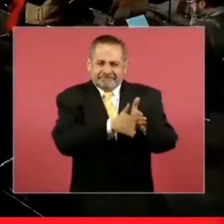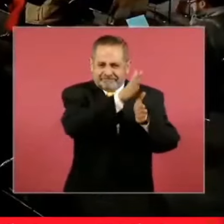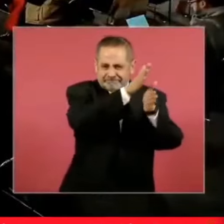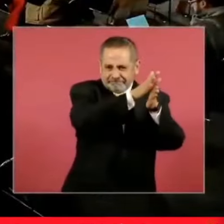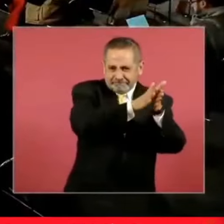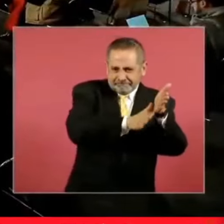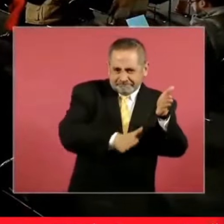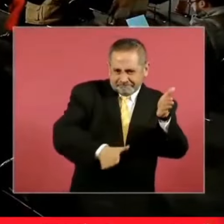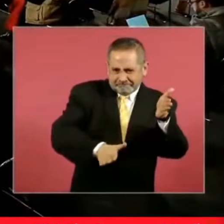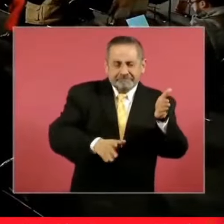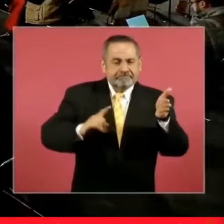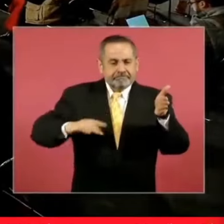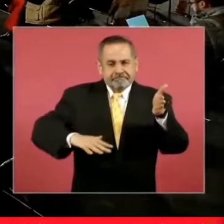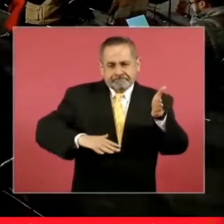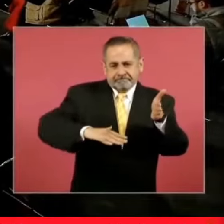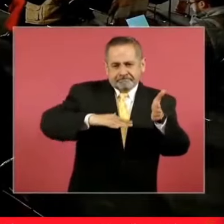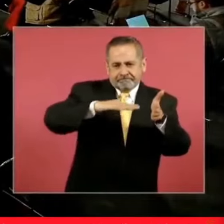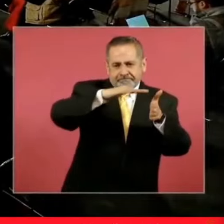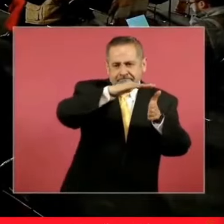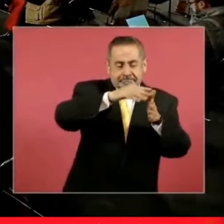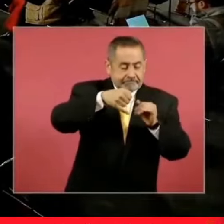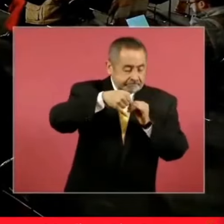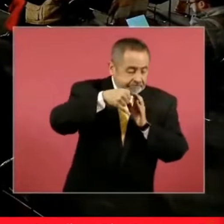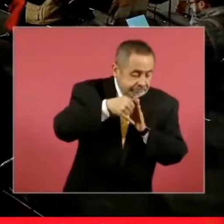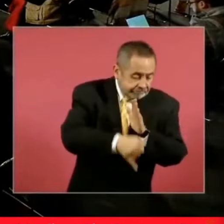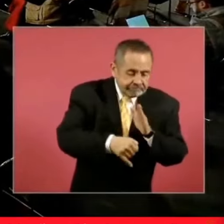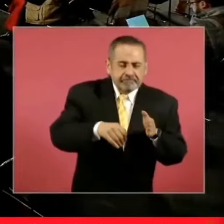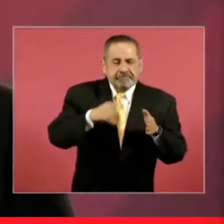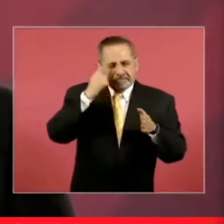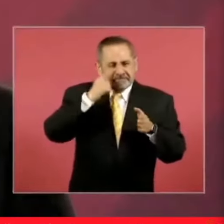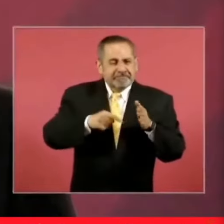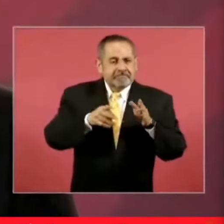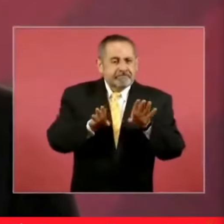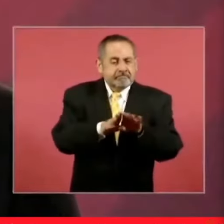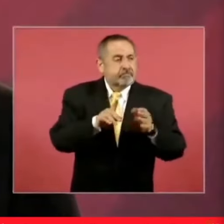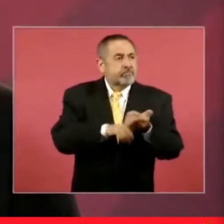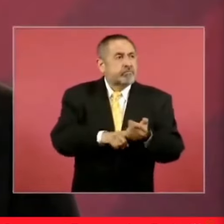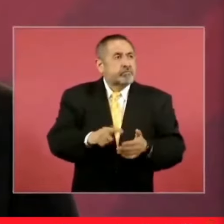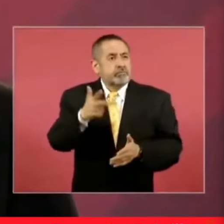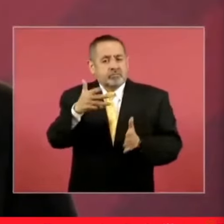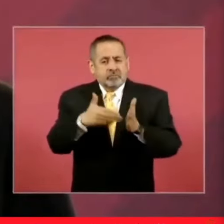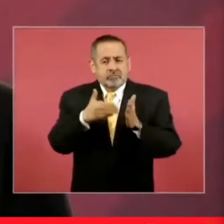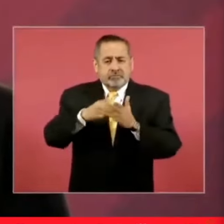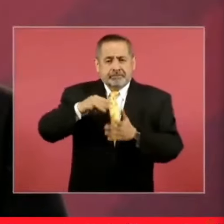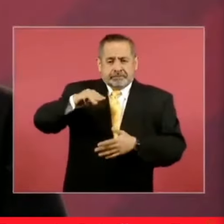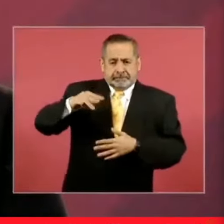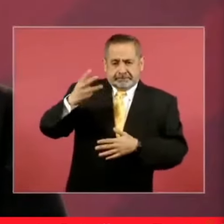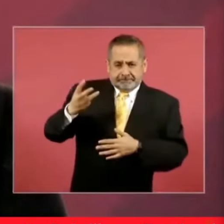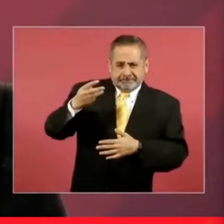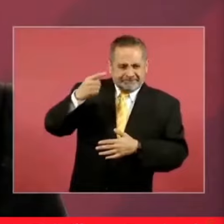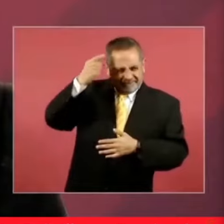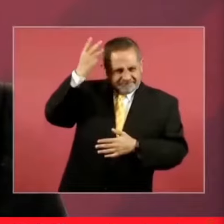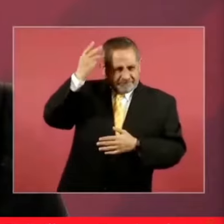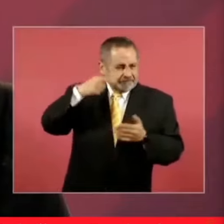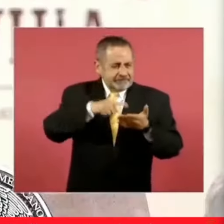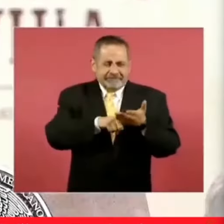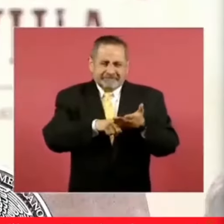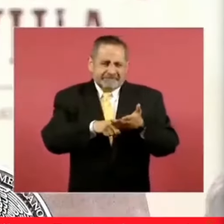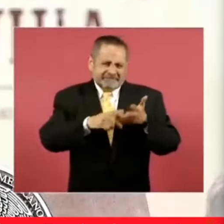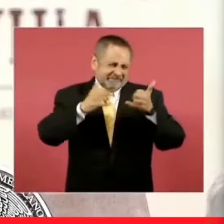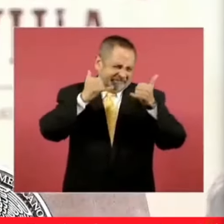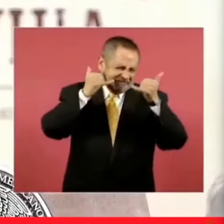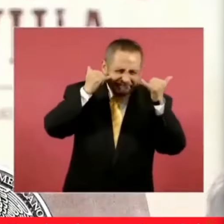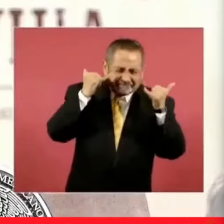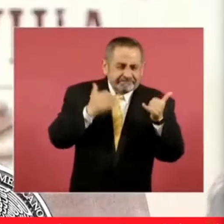tiene una cantidad de metros cúbicos de material de alrededor de ocho millones que tiene un peso muy, muy